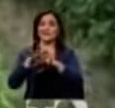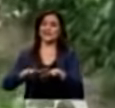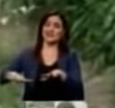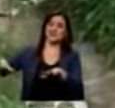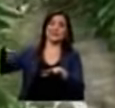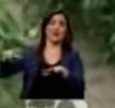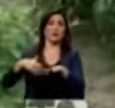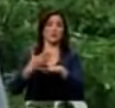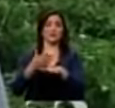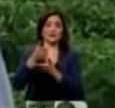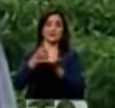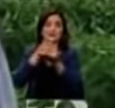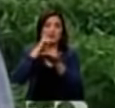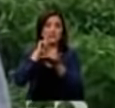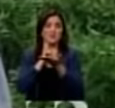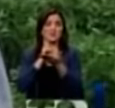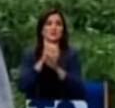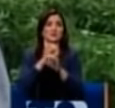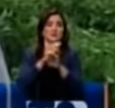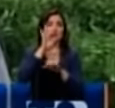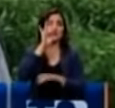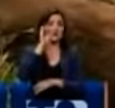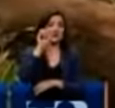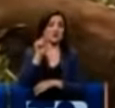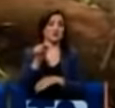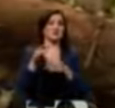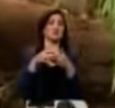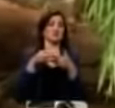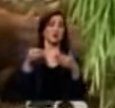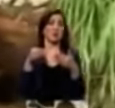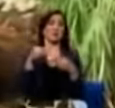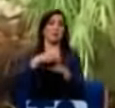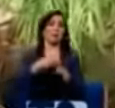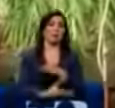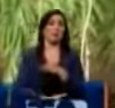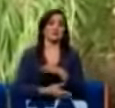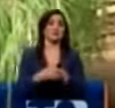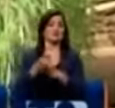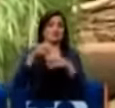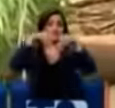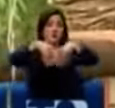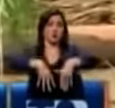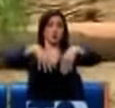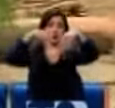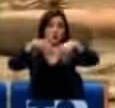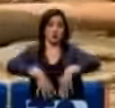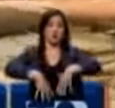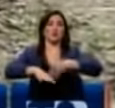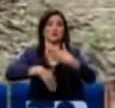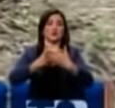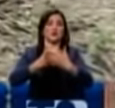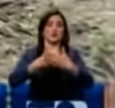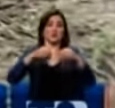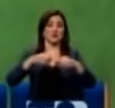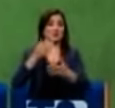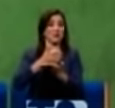su bolsillo representa siquiera calculando unos $80,000. Son los efectos de un invierno que con el pasar de los días, lejos de cesar,